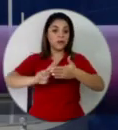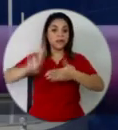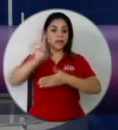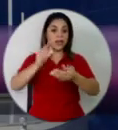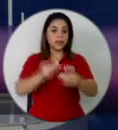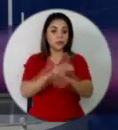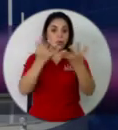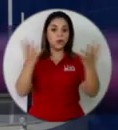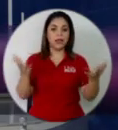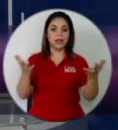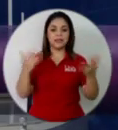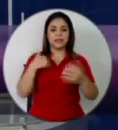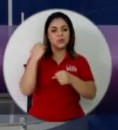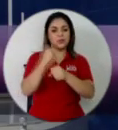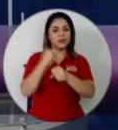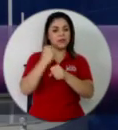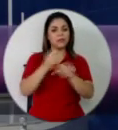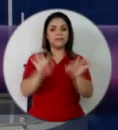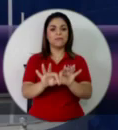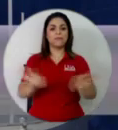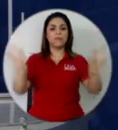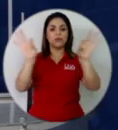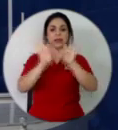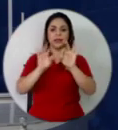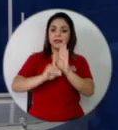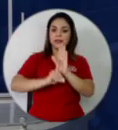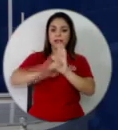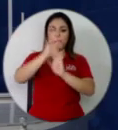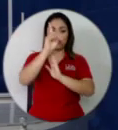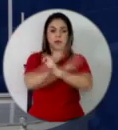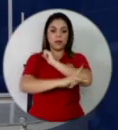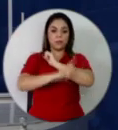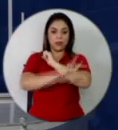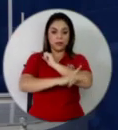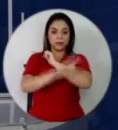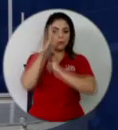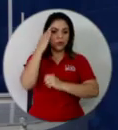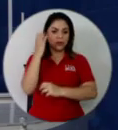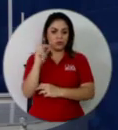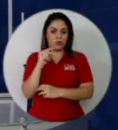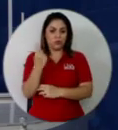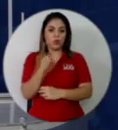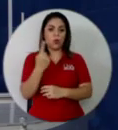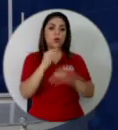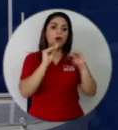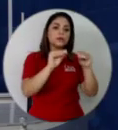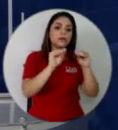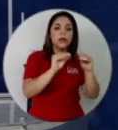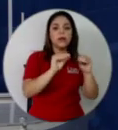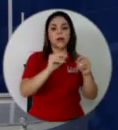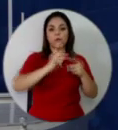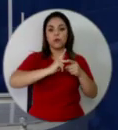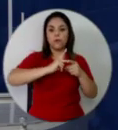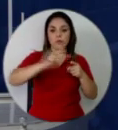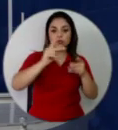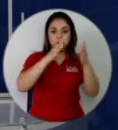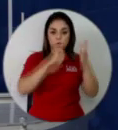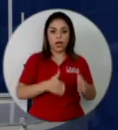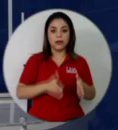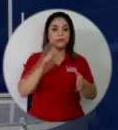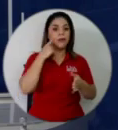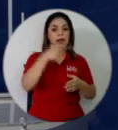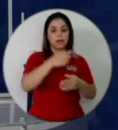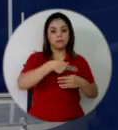papel fundamental en el desarrollo del país, pues no solo educan a las personas profesionales que sirven a